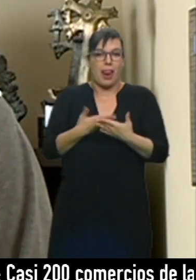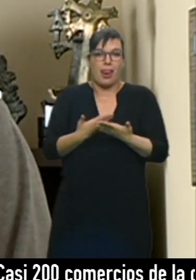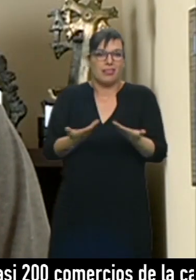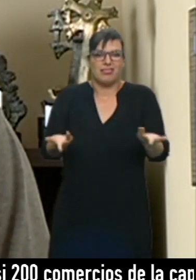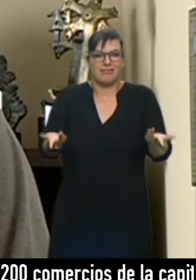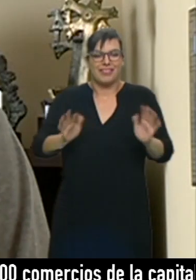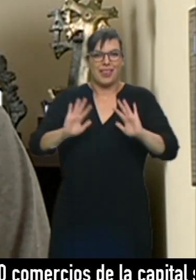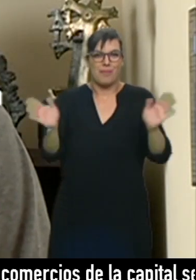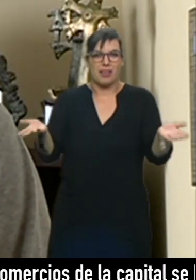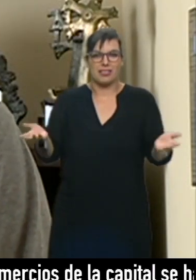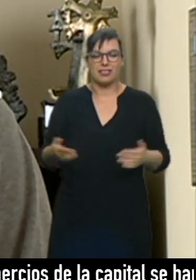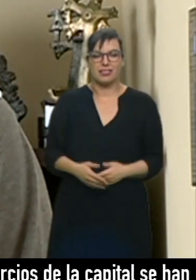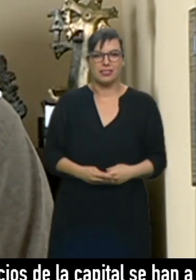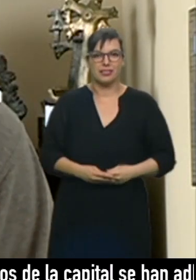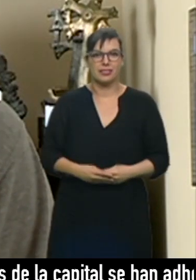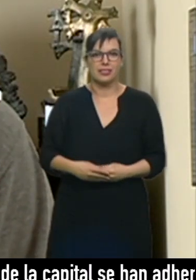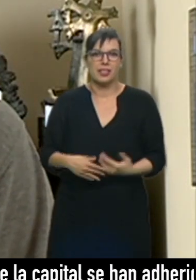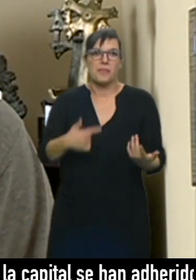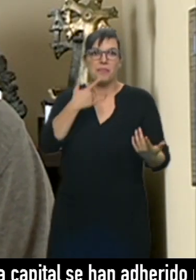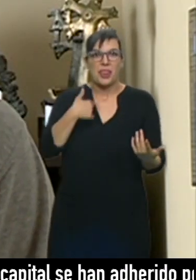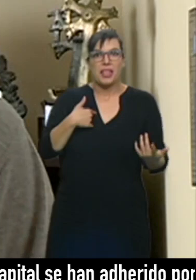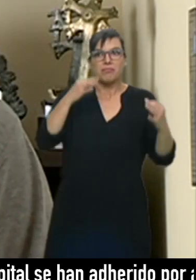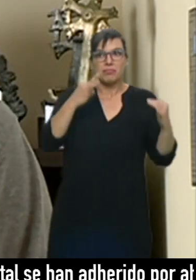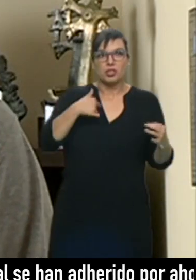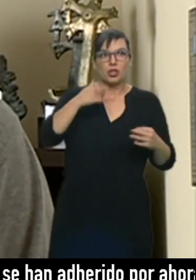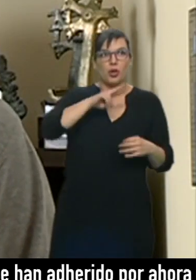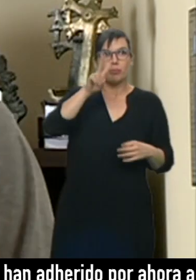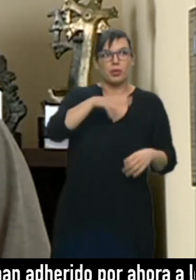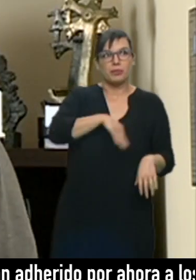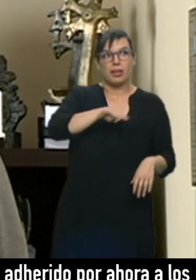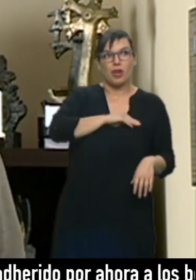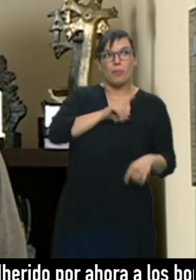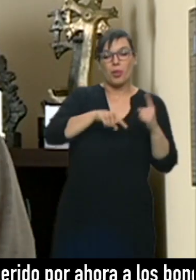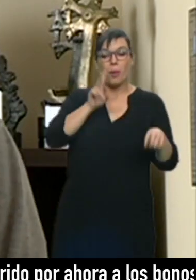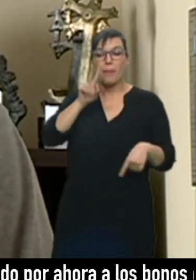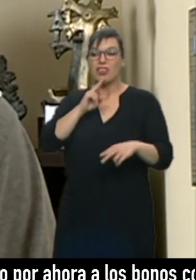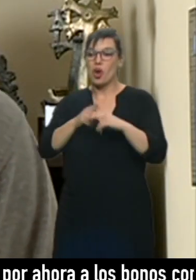bueno, que sí me va a decir que soy español, pero en cuanto vean el nombre van a decir no.